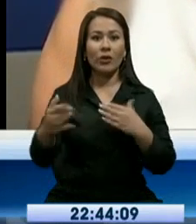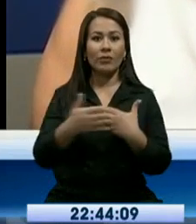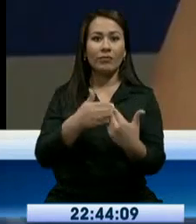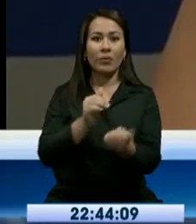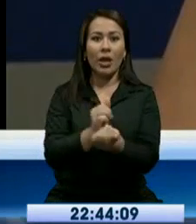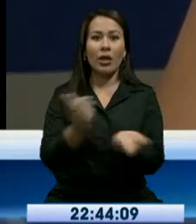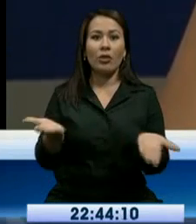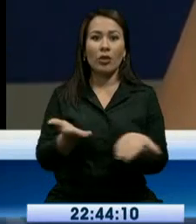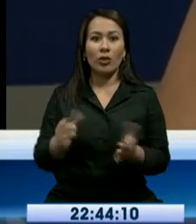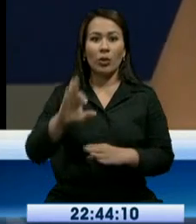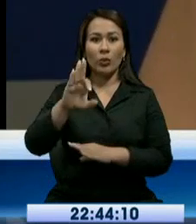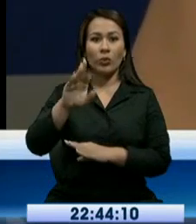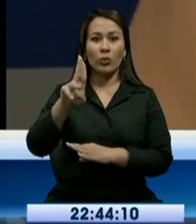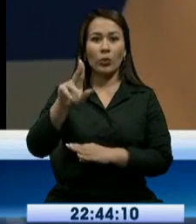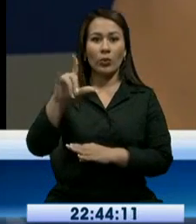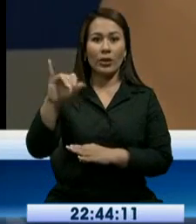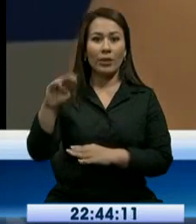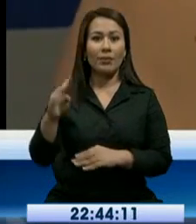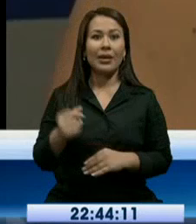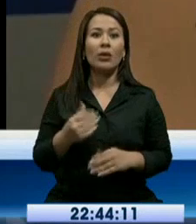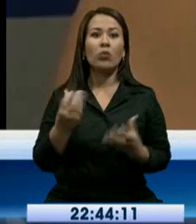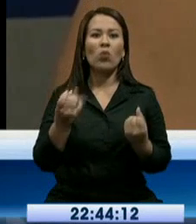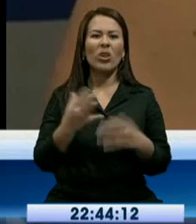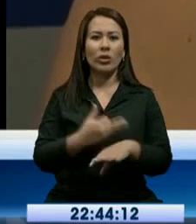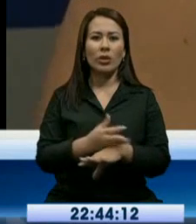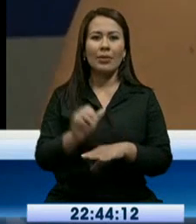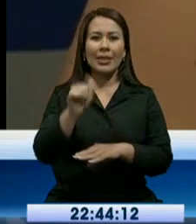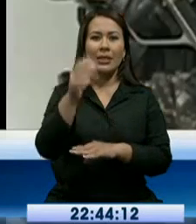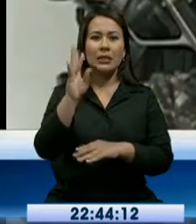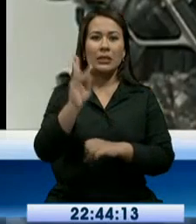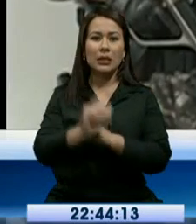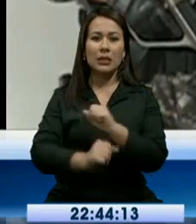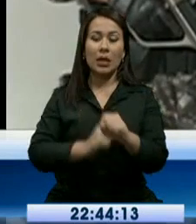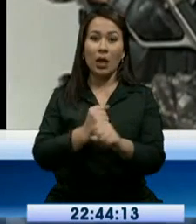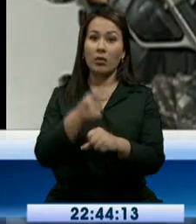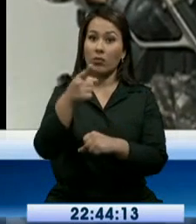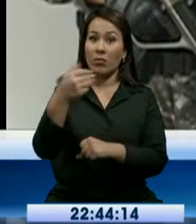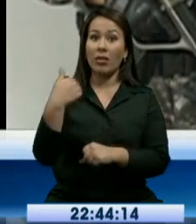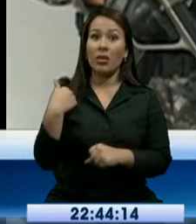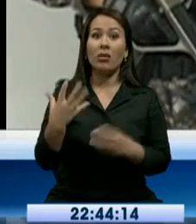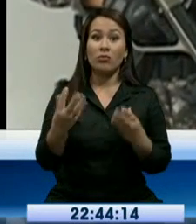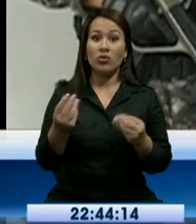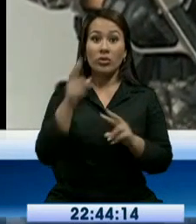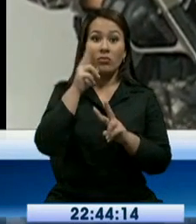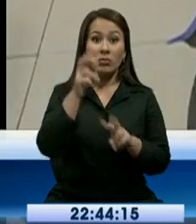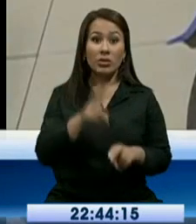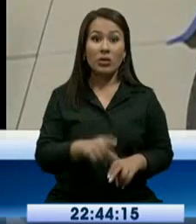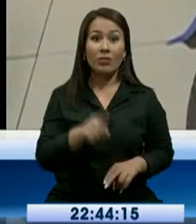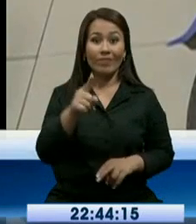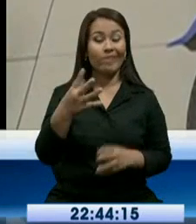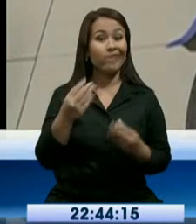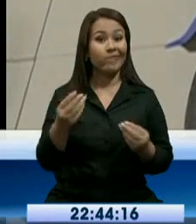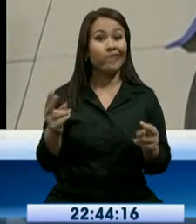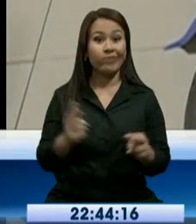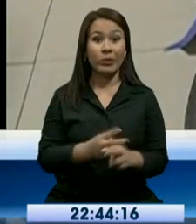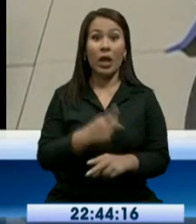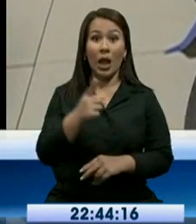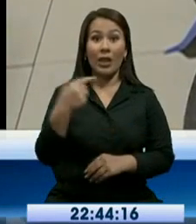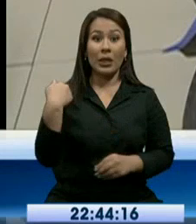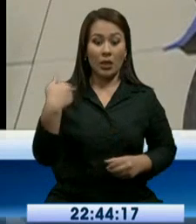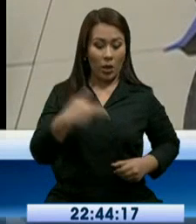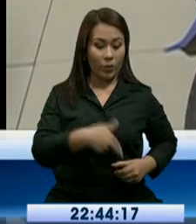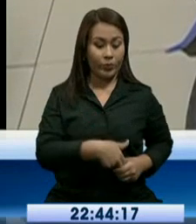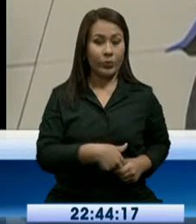Tolima, cumplía una sentencia de 17 años por asesinato y cuenta con un amplio historial delictivo, porte de armas, asesinato